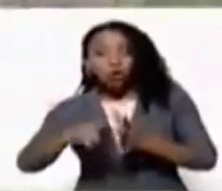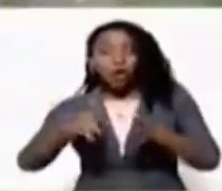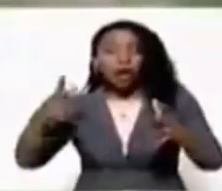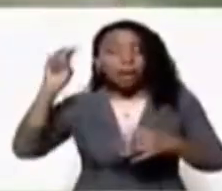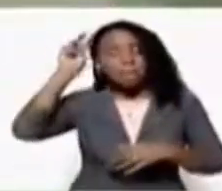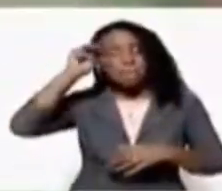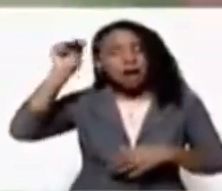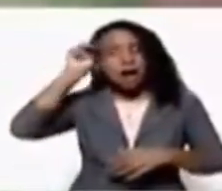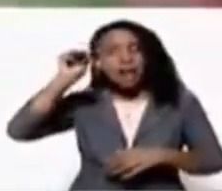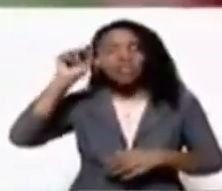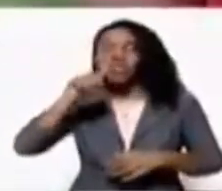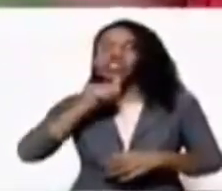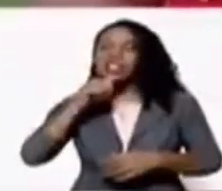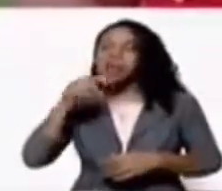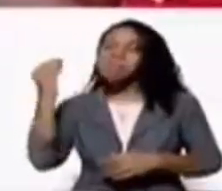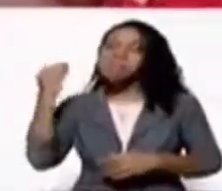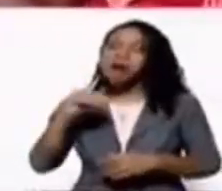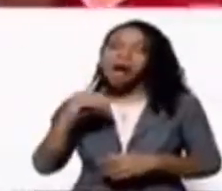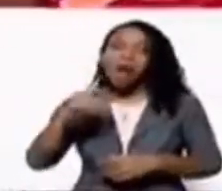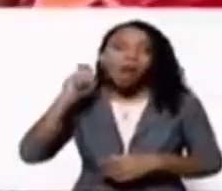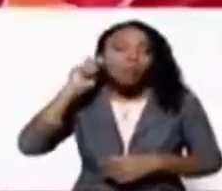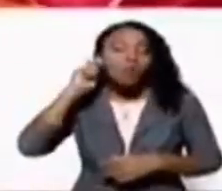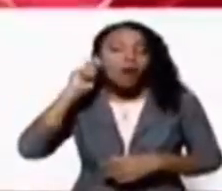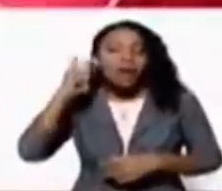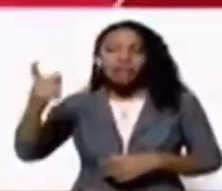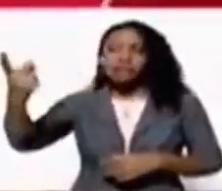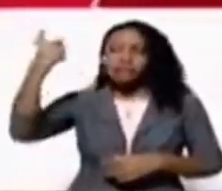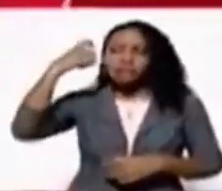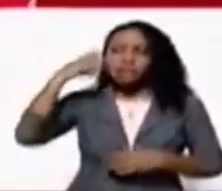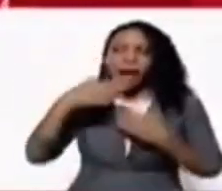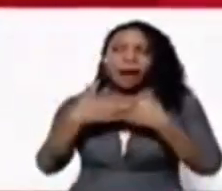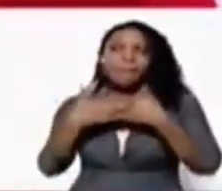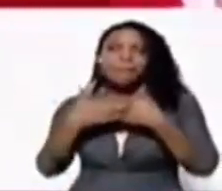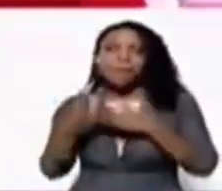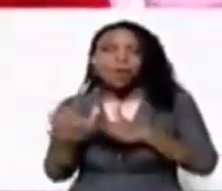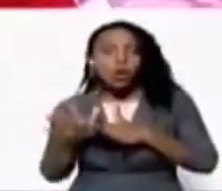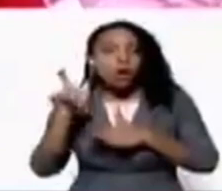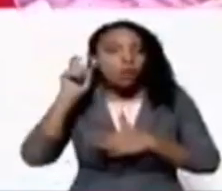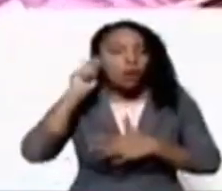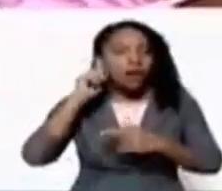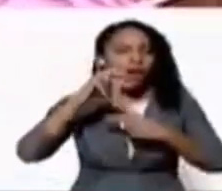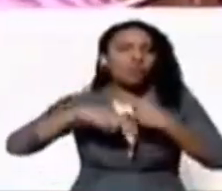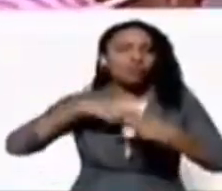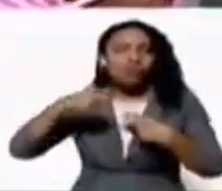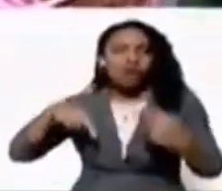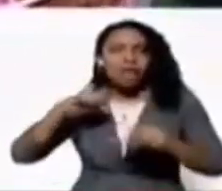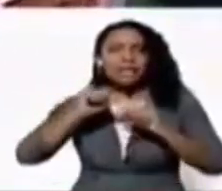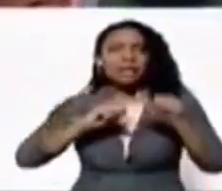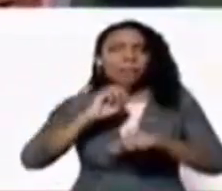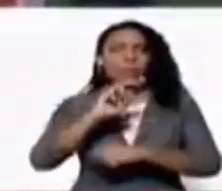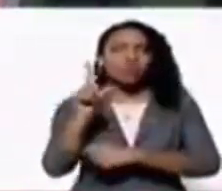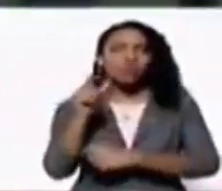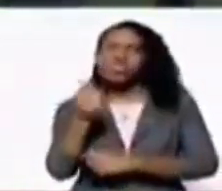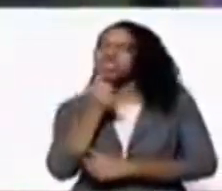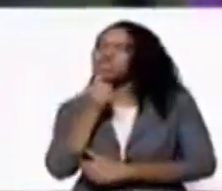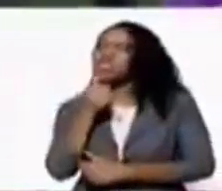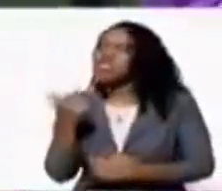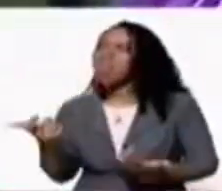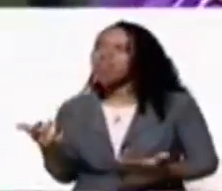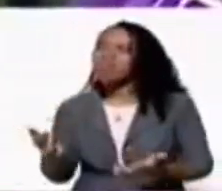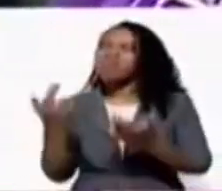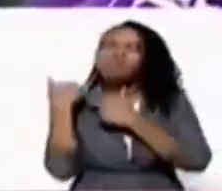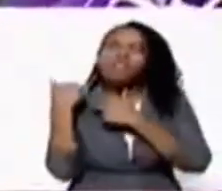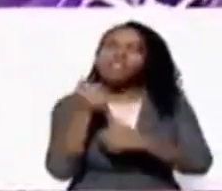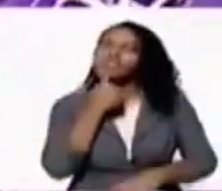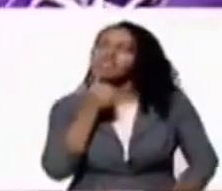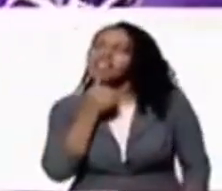quien fue mi otro mas gran maestro en el feminismo que nos abrió las compuertas del feminismo revolucionario del siglo 21 a quien fue quien